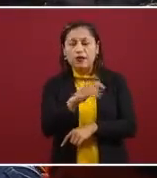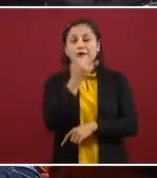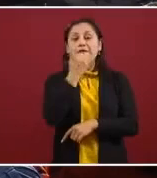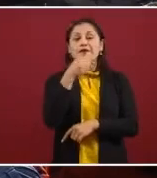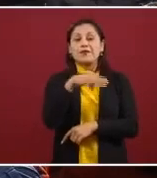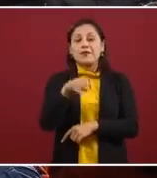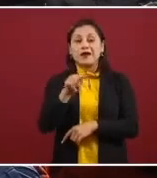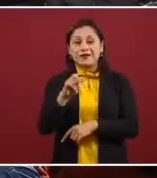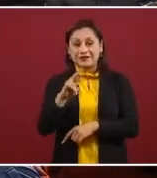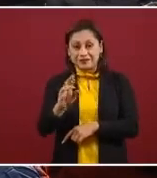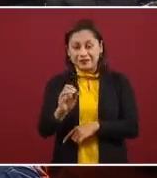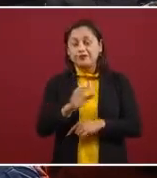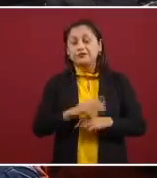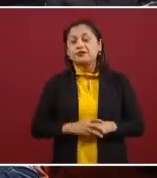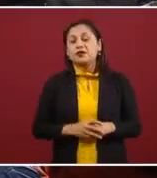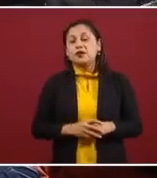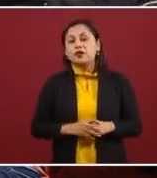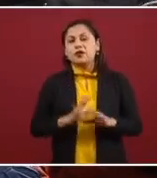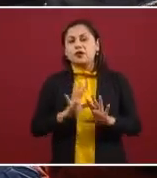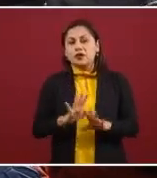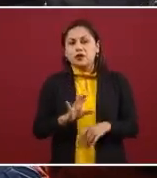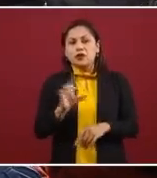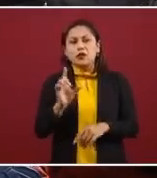maestro, ¿a dónde y desde cuándo?